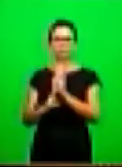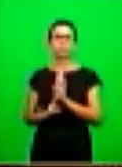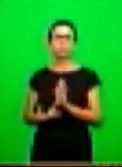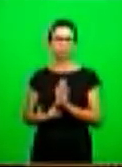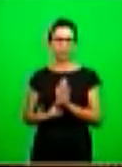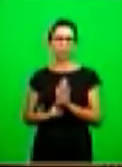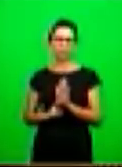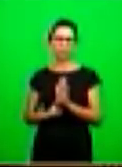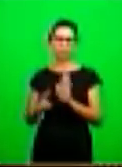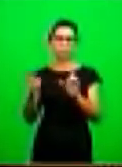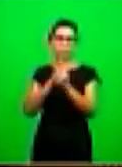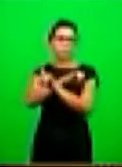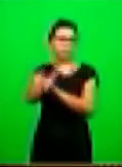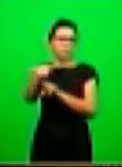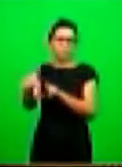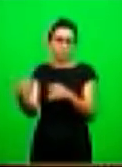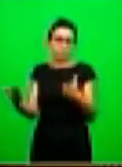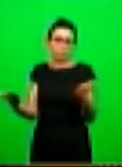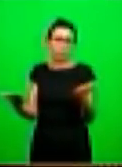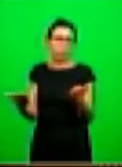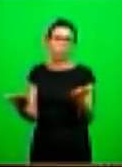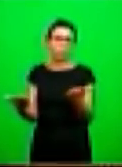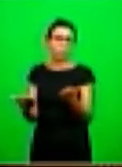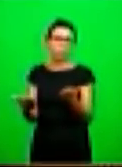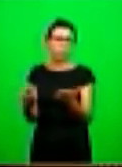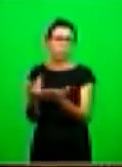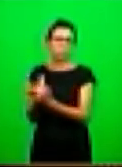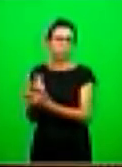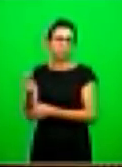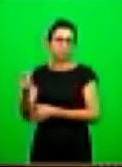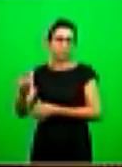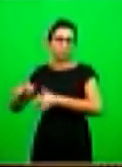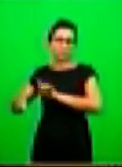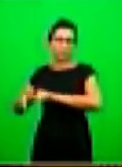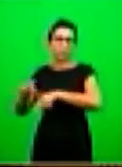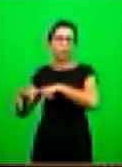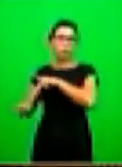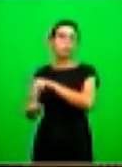profética de lo que acontece hoy con la iglesia, de lo que se dio con Israel.